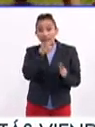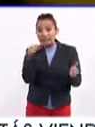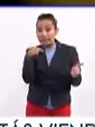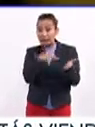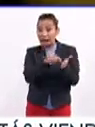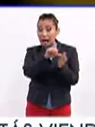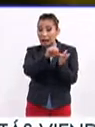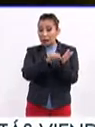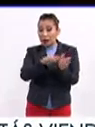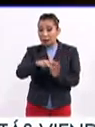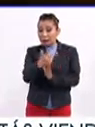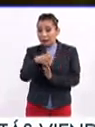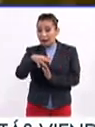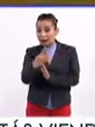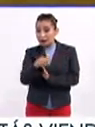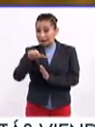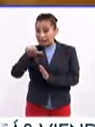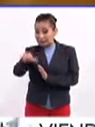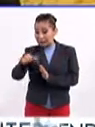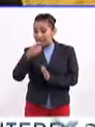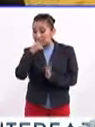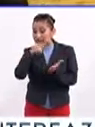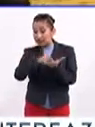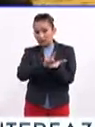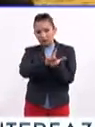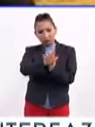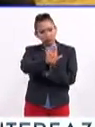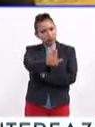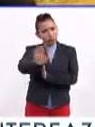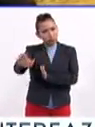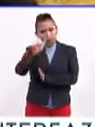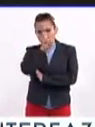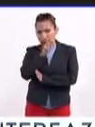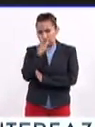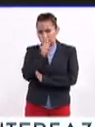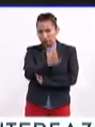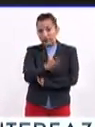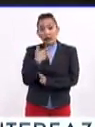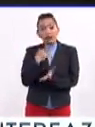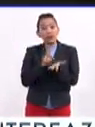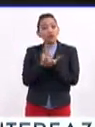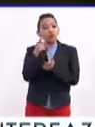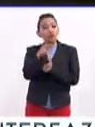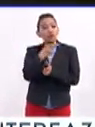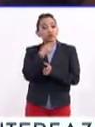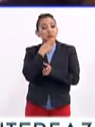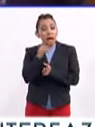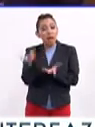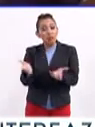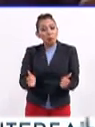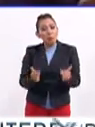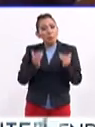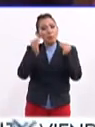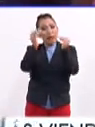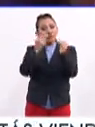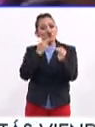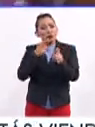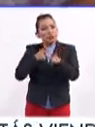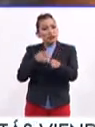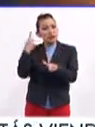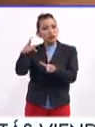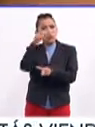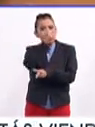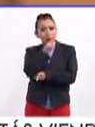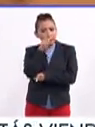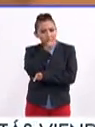en sus artículos 13, 14 y 16 sus derechos lingüísticos, es decir, el derecho a utilizar, revitalizar y conservar su